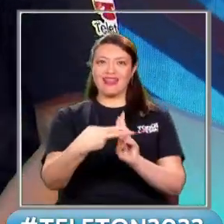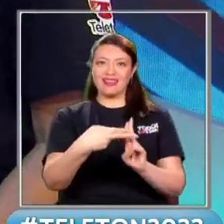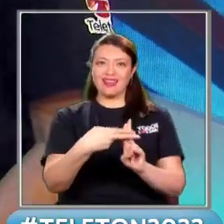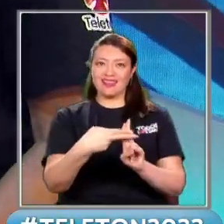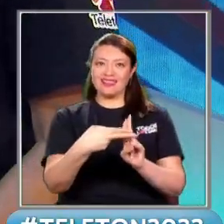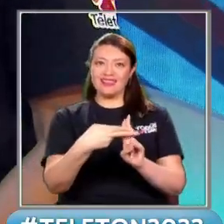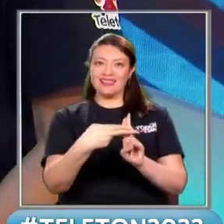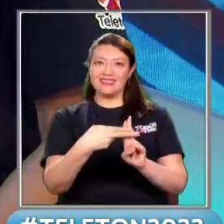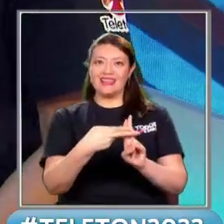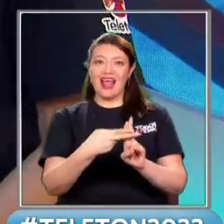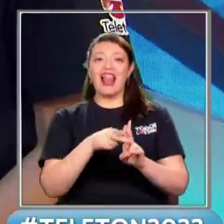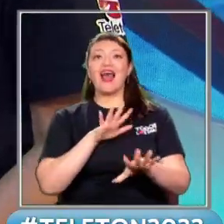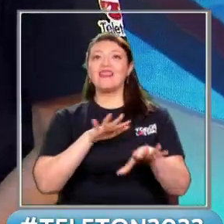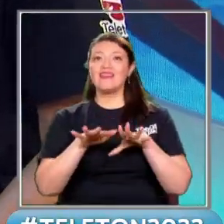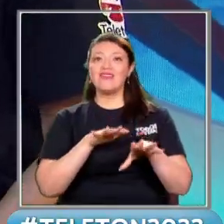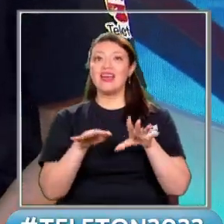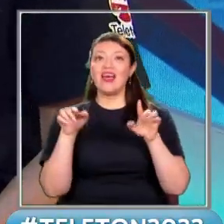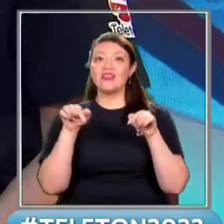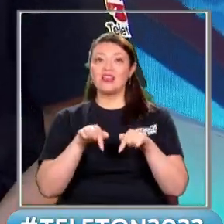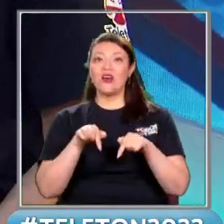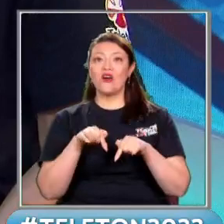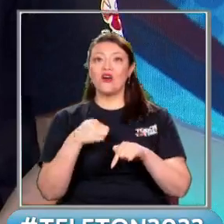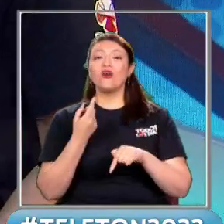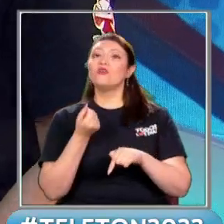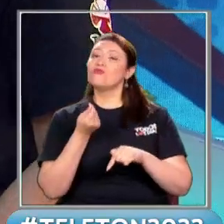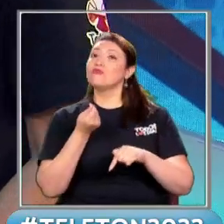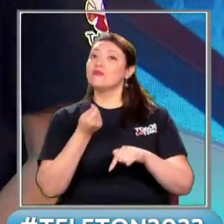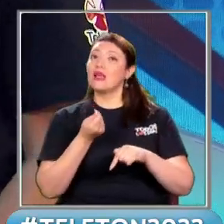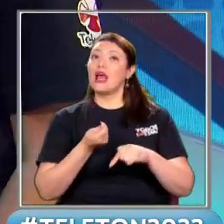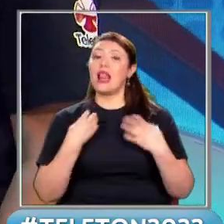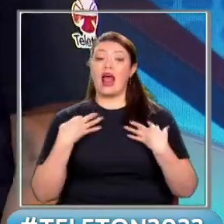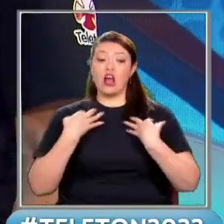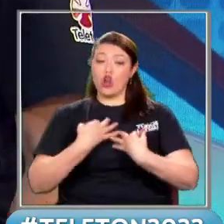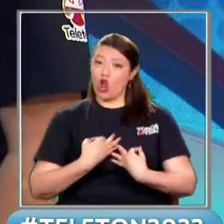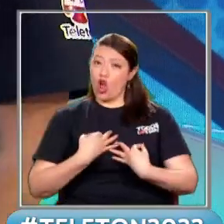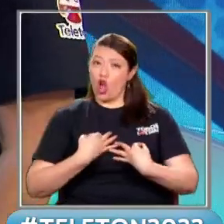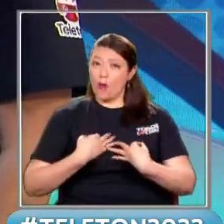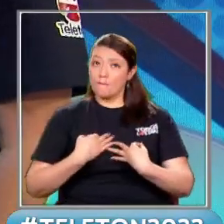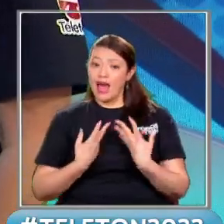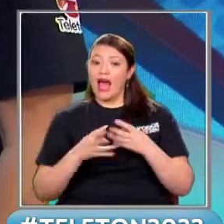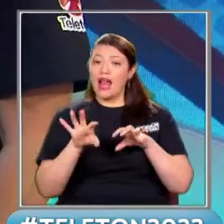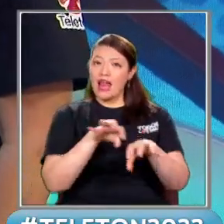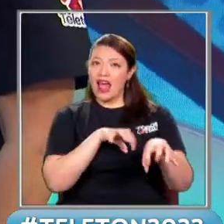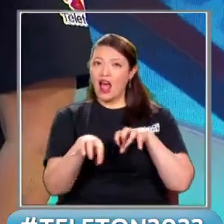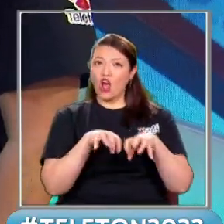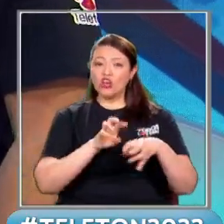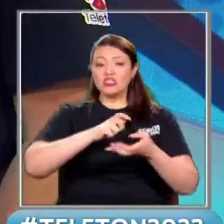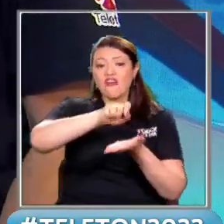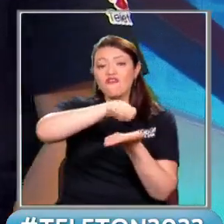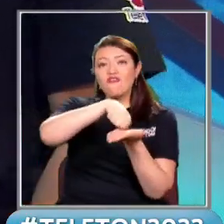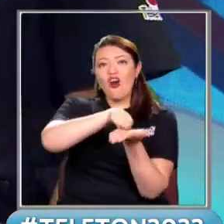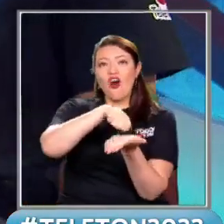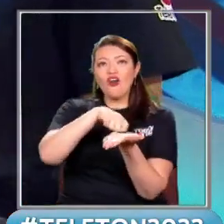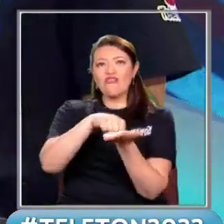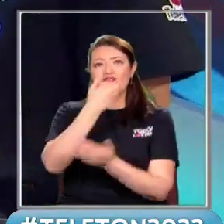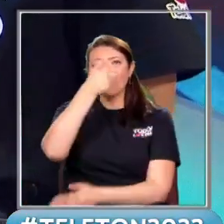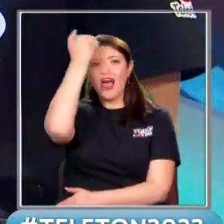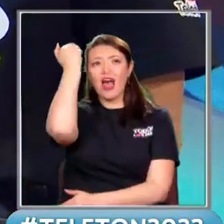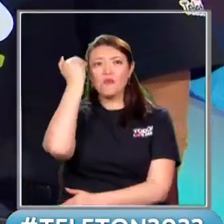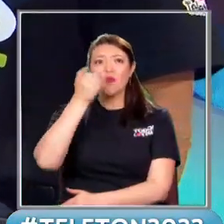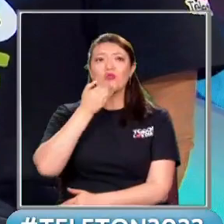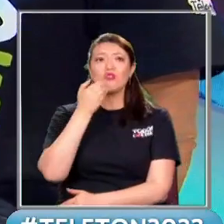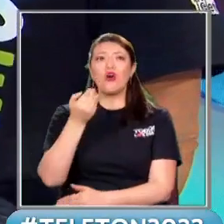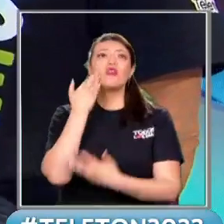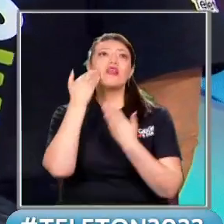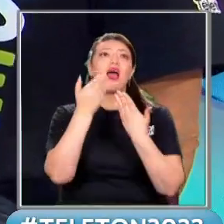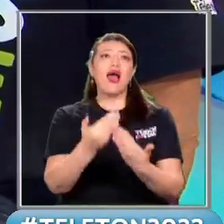Y bueno, la actividad de hoy fue subastar la ropa de los mismos chicos, su pertenencia autografiada. Y también tenemos aquí unos regalos de algunas